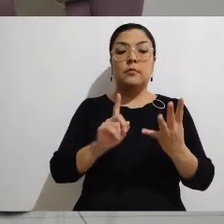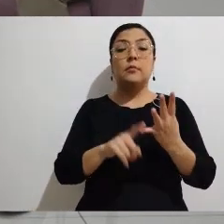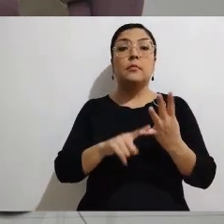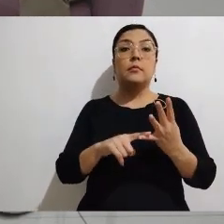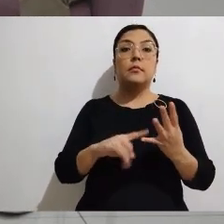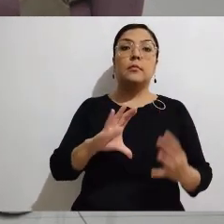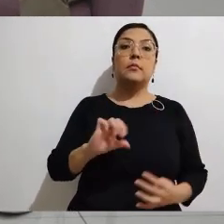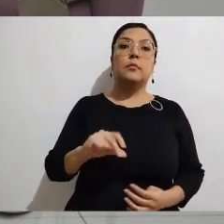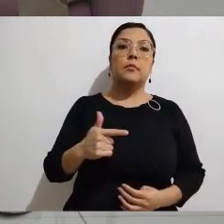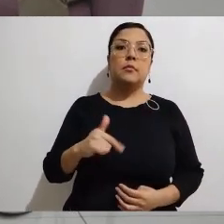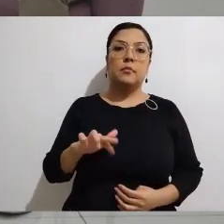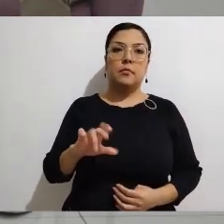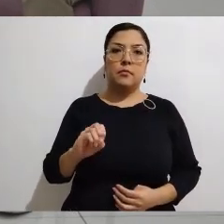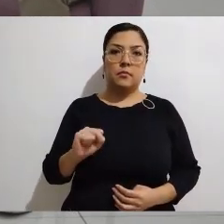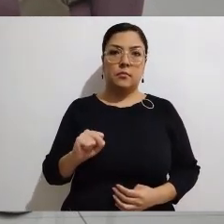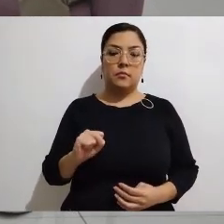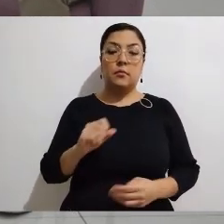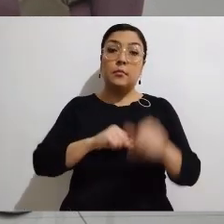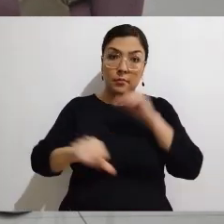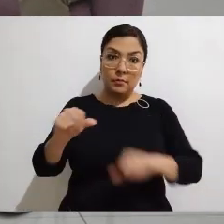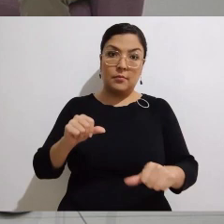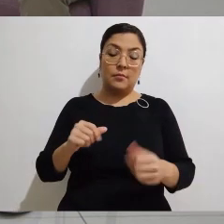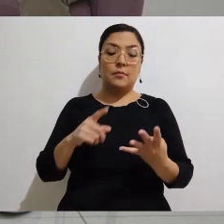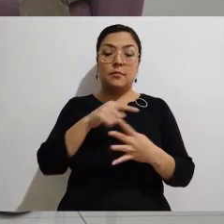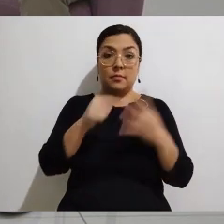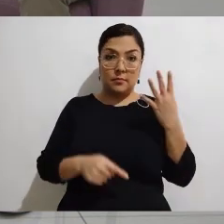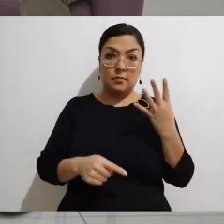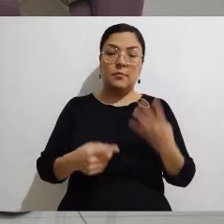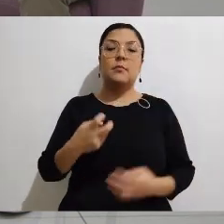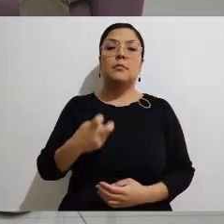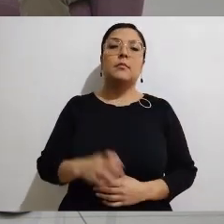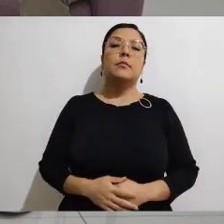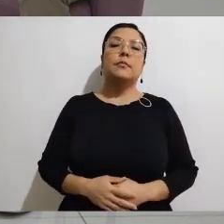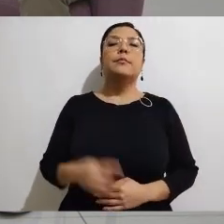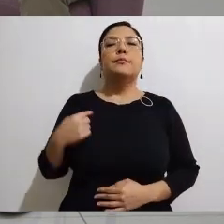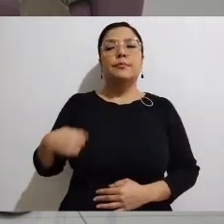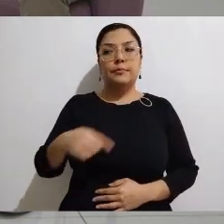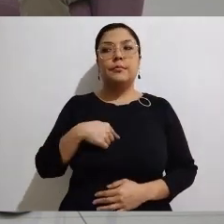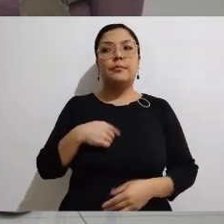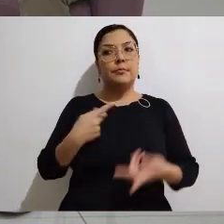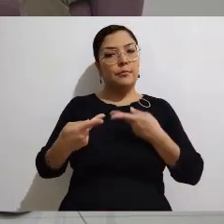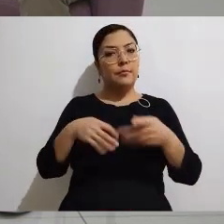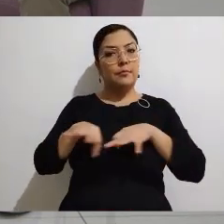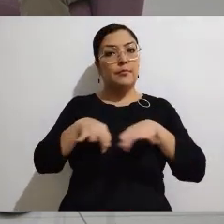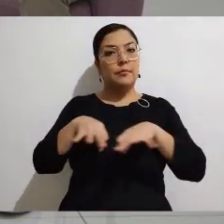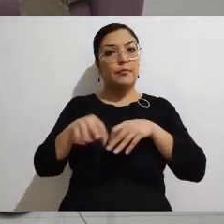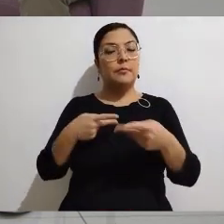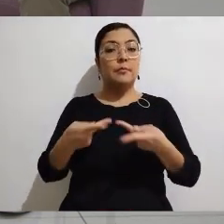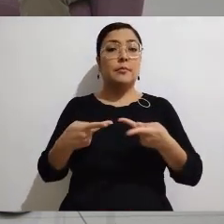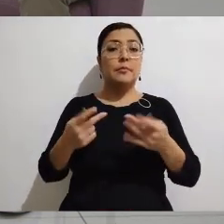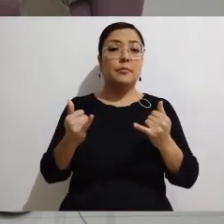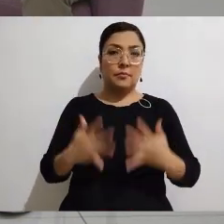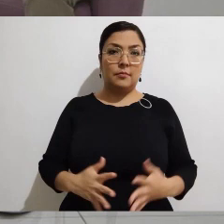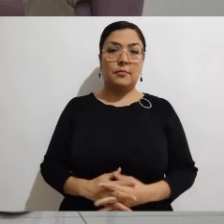Unión. Entonces, estamos trabajando ya para ello y de nueva cuenta retomamos la plática con